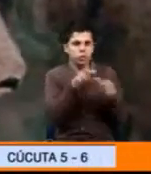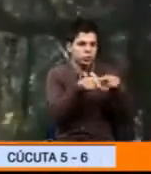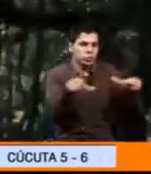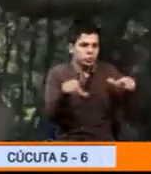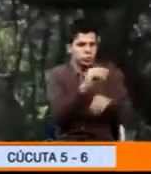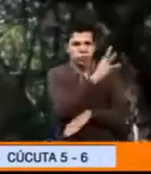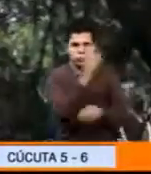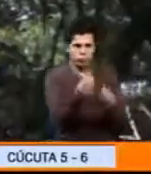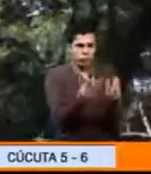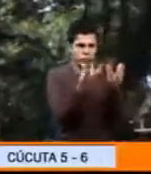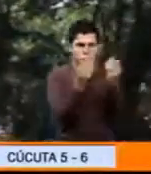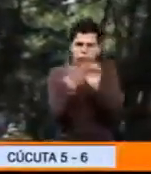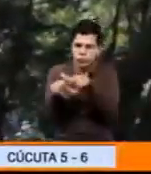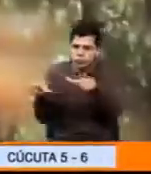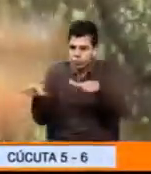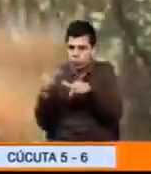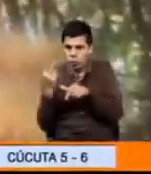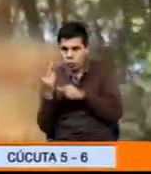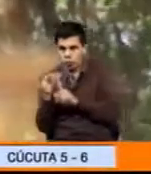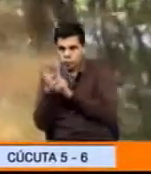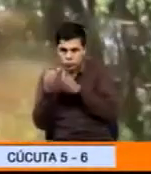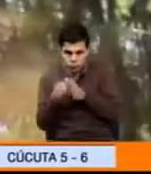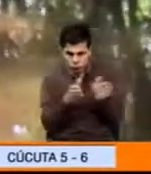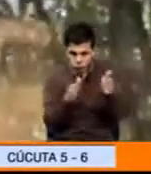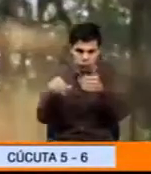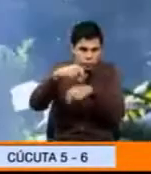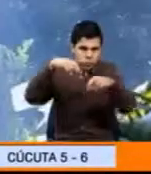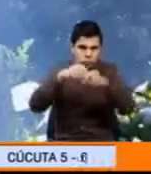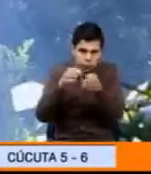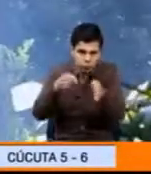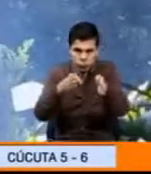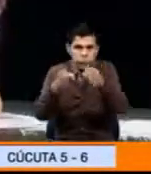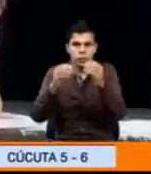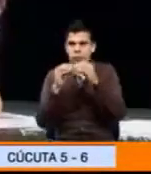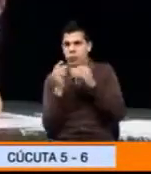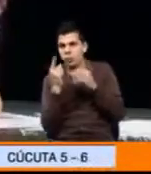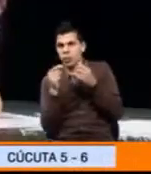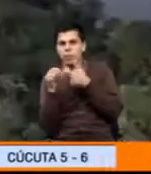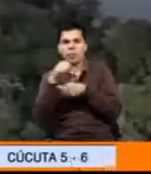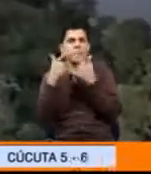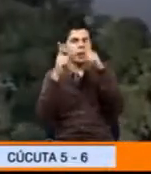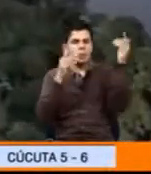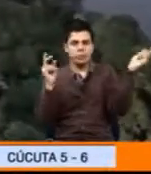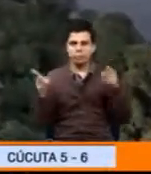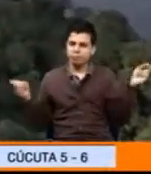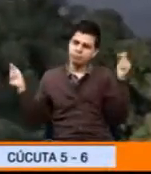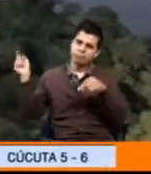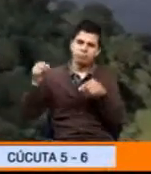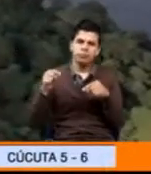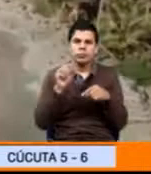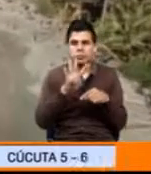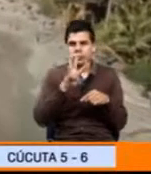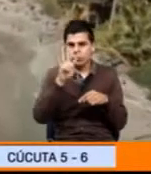flora, 2 reservas naturales, 1 bioparque y 1 área natural única. Existen vestigios arqueológicos en 43